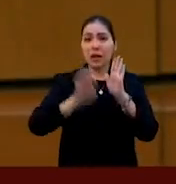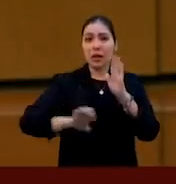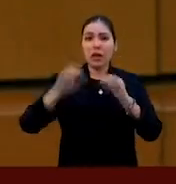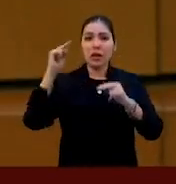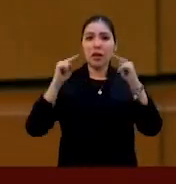Gracias.